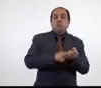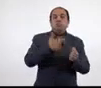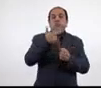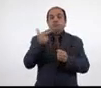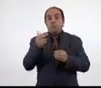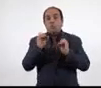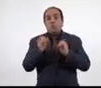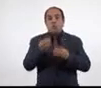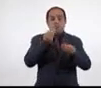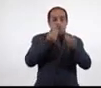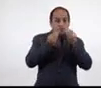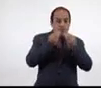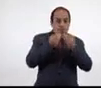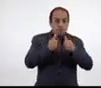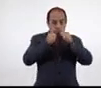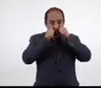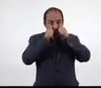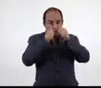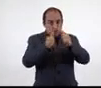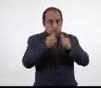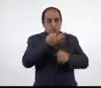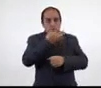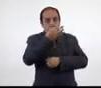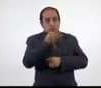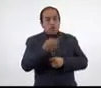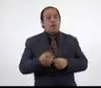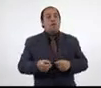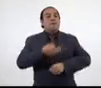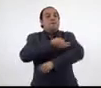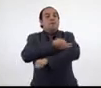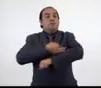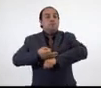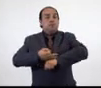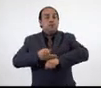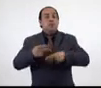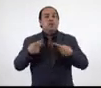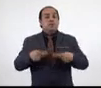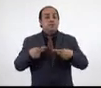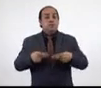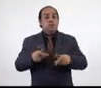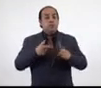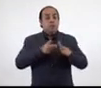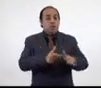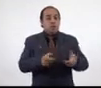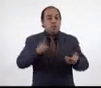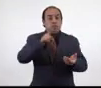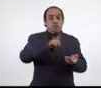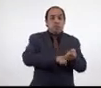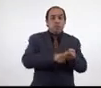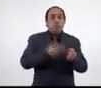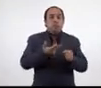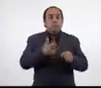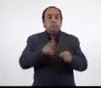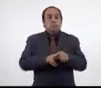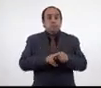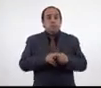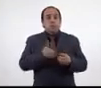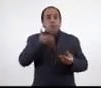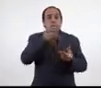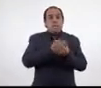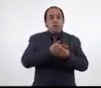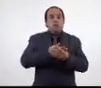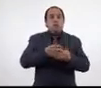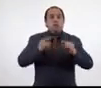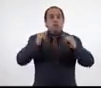me dirijo particularmente a las y los familiares de las personas aún hospitalizados, se dirijan a las carpas, nos